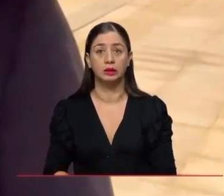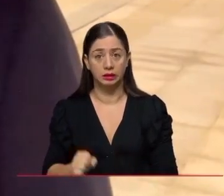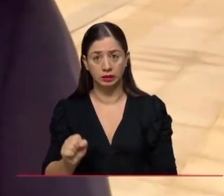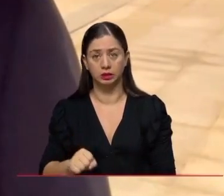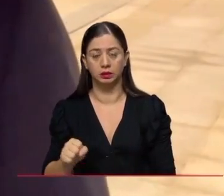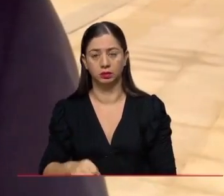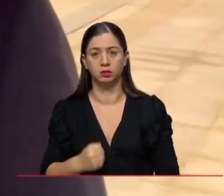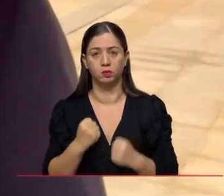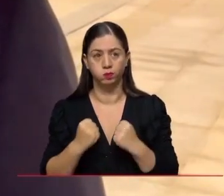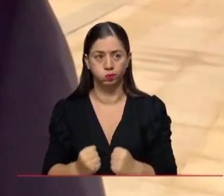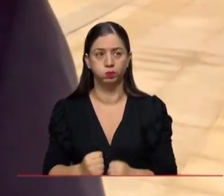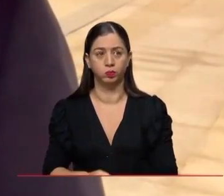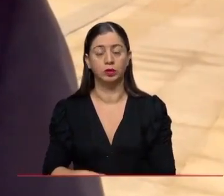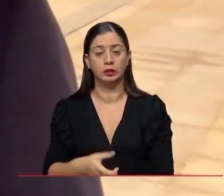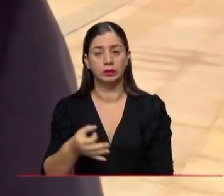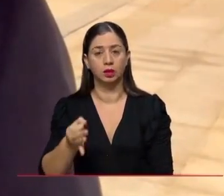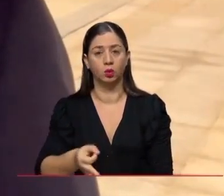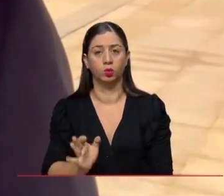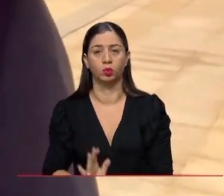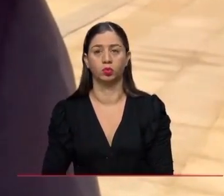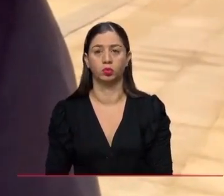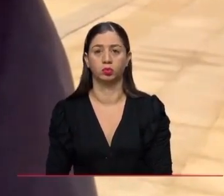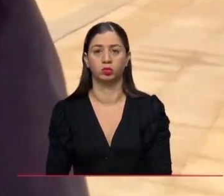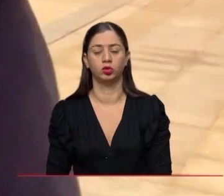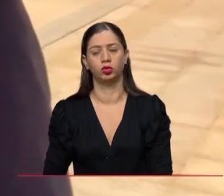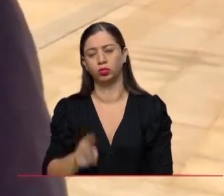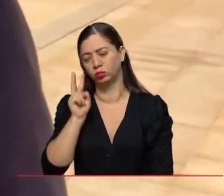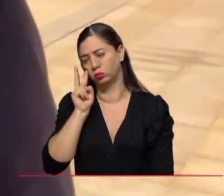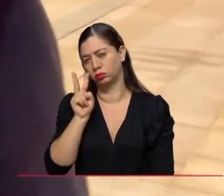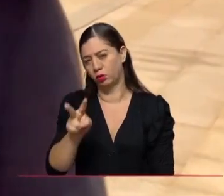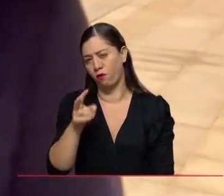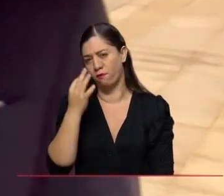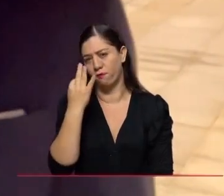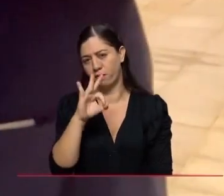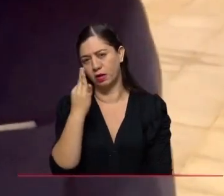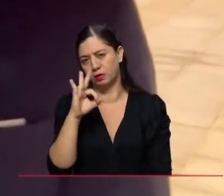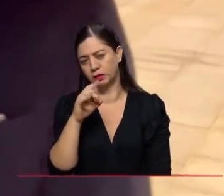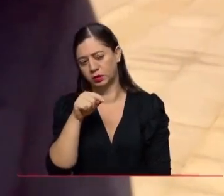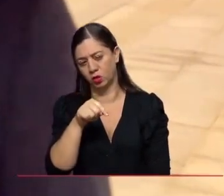Apretadas, sí, seguro, pero yo hoy viendo Francia,